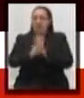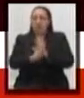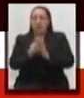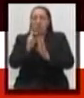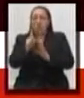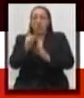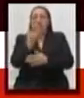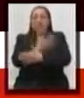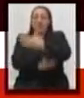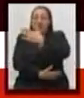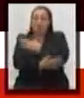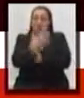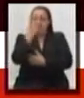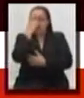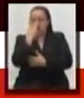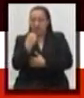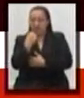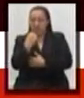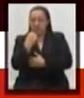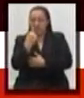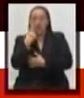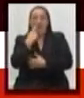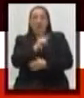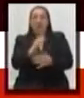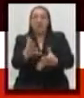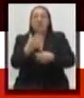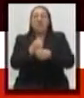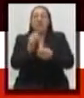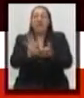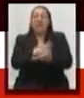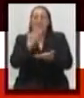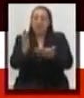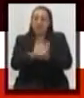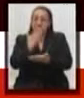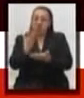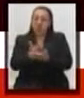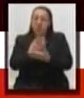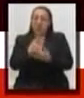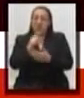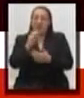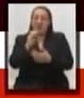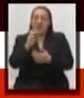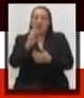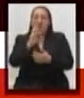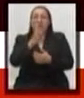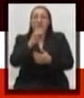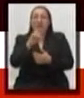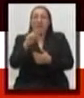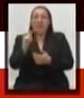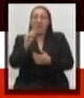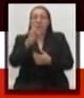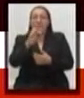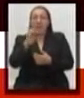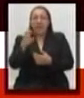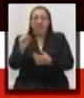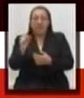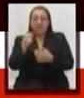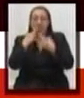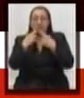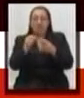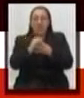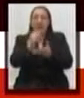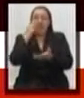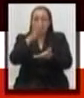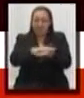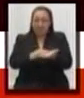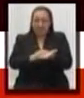una discapacidad visual. Ellos recibirán el libro de Franklin Pease, con texto en